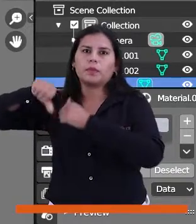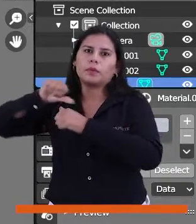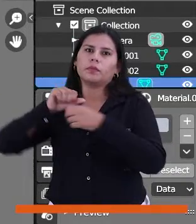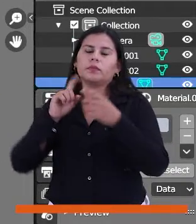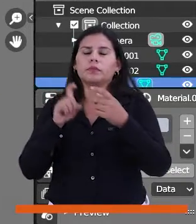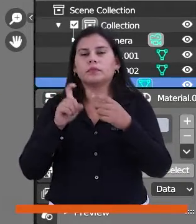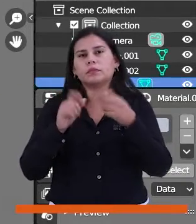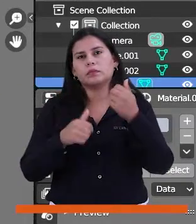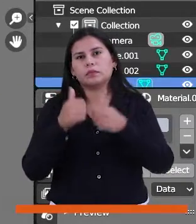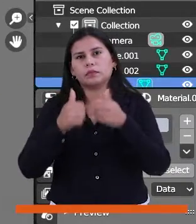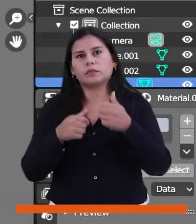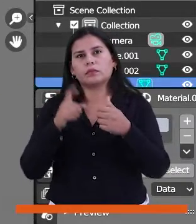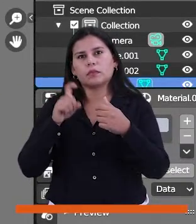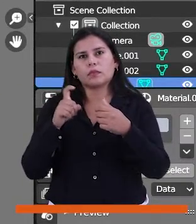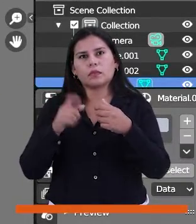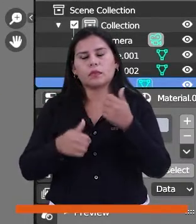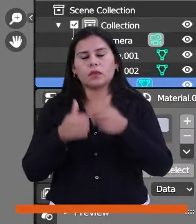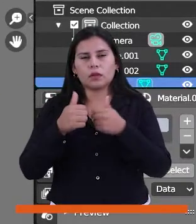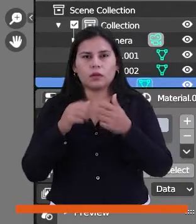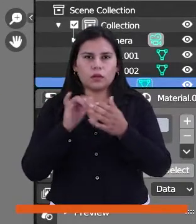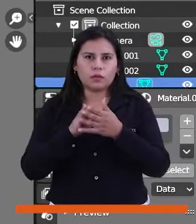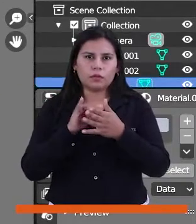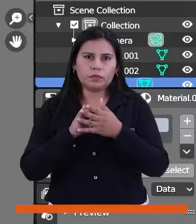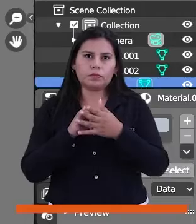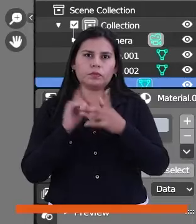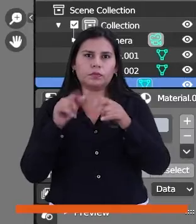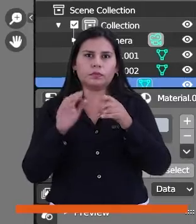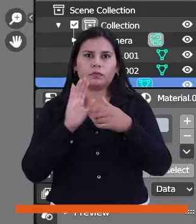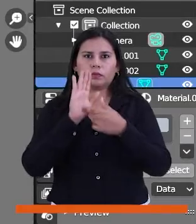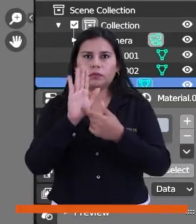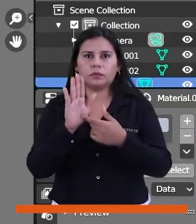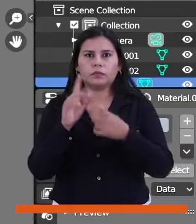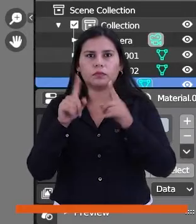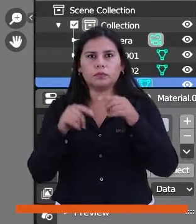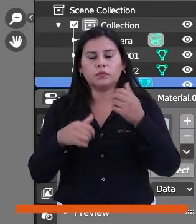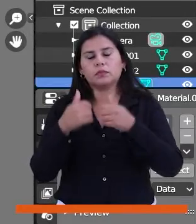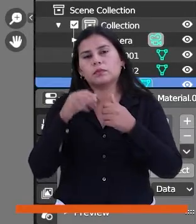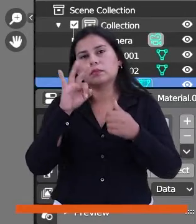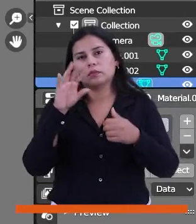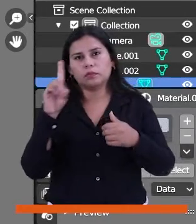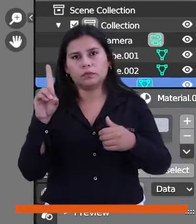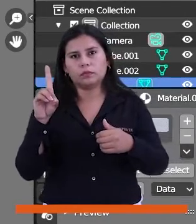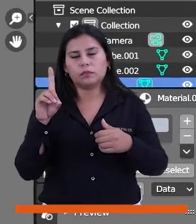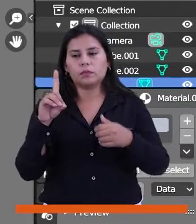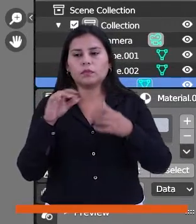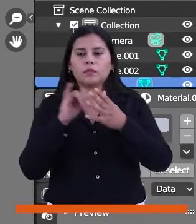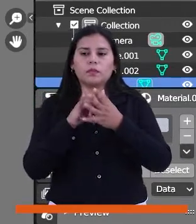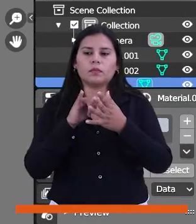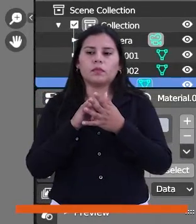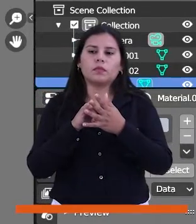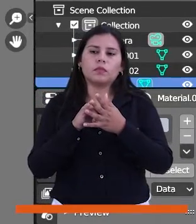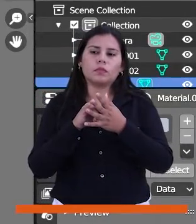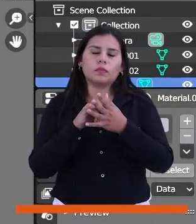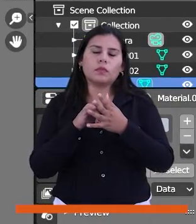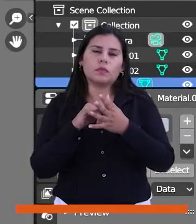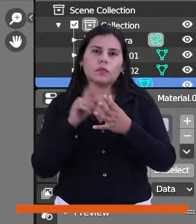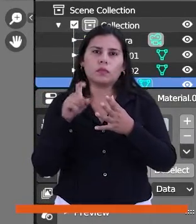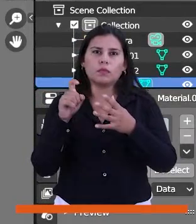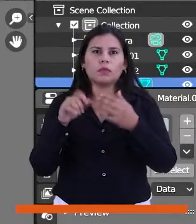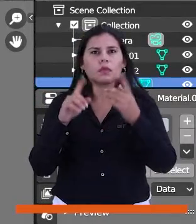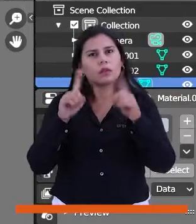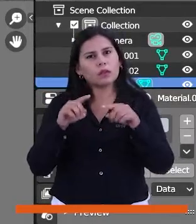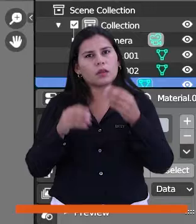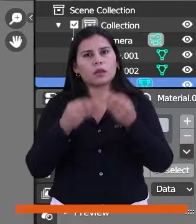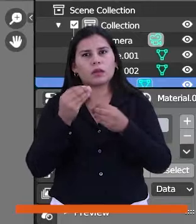Sencillamente rotarla y quiero que miren también lo que está pasando en la vista 3D. ¿Sí? Si ven que